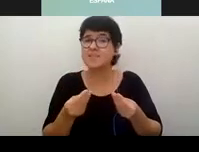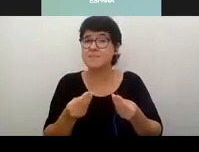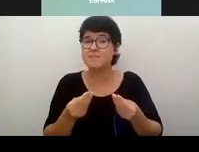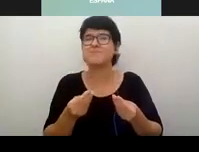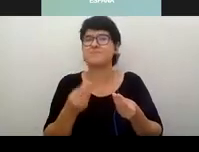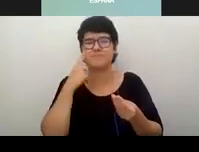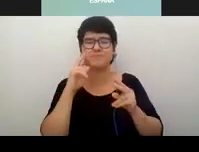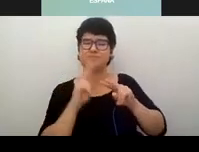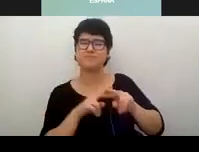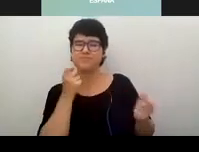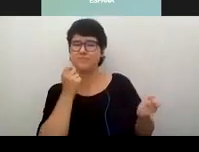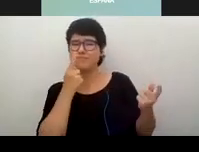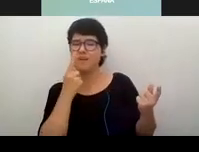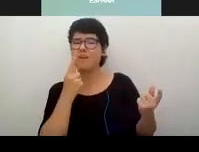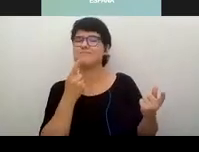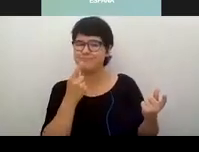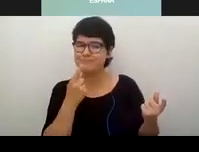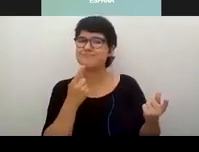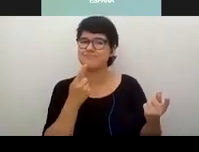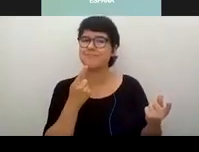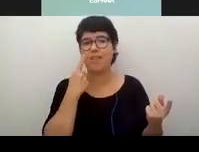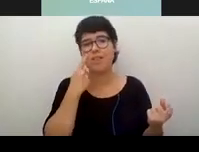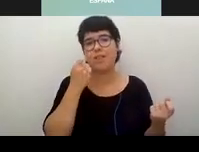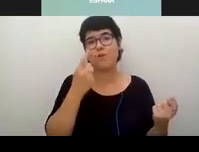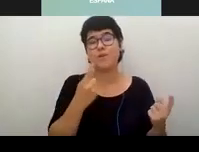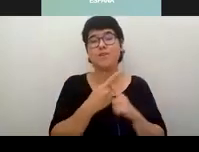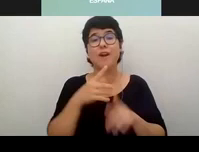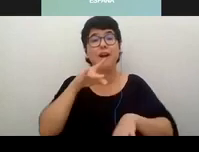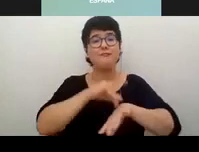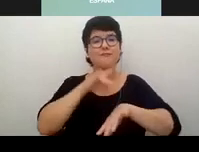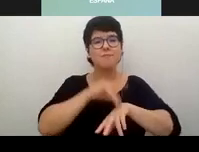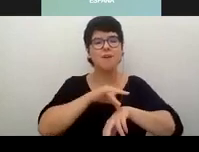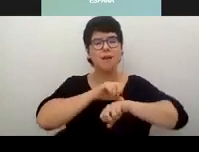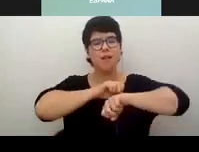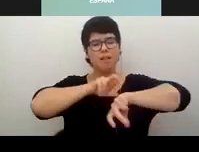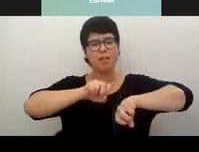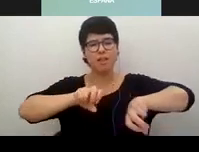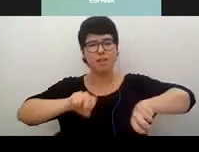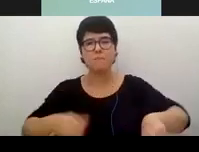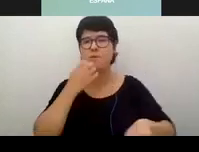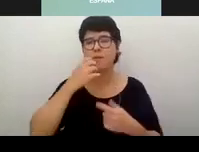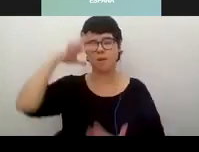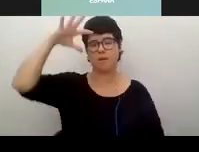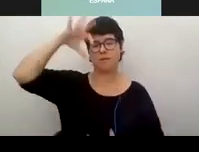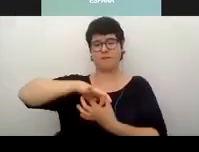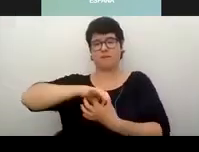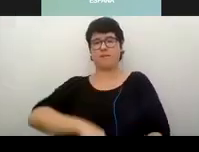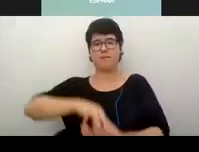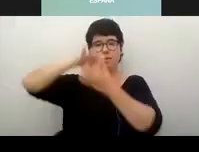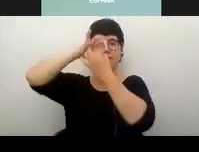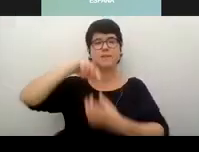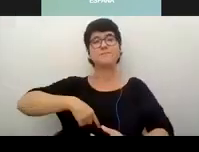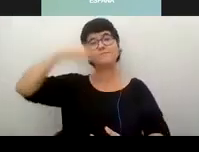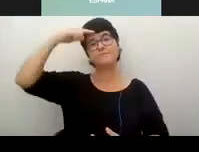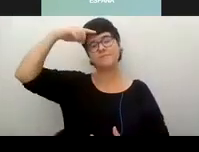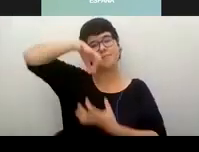con otro tipo de trastornos, con las enfermedades neurodegenerativas, con el eje intestino-cerebro, por ejemplo.